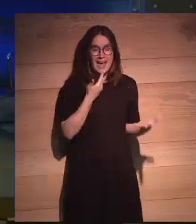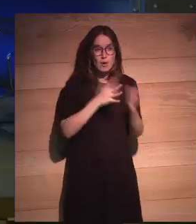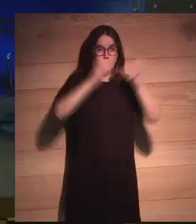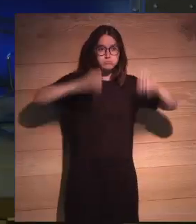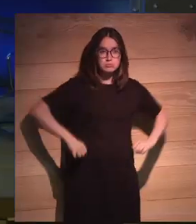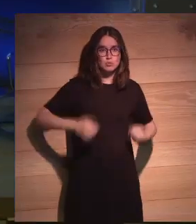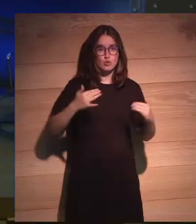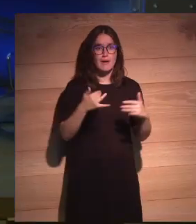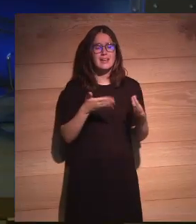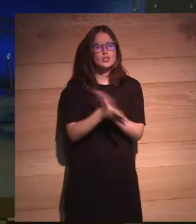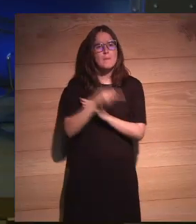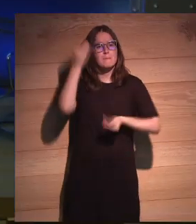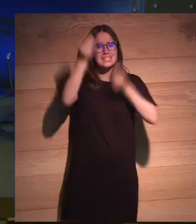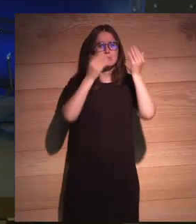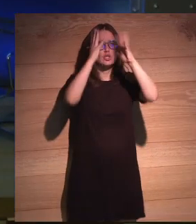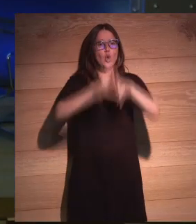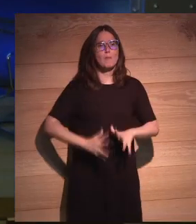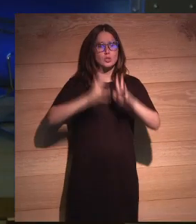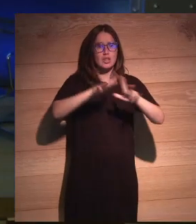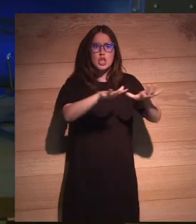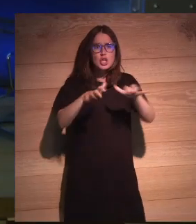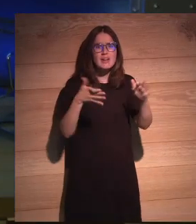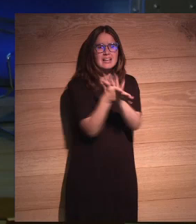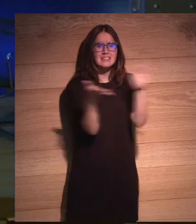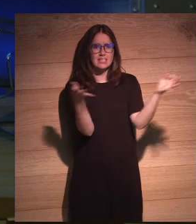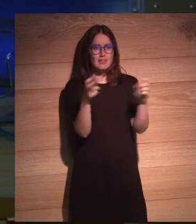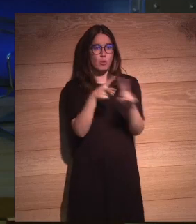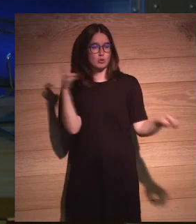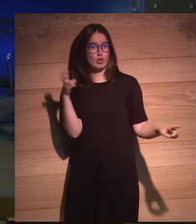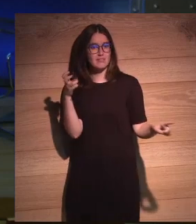consenso sobre qué quiere decir esto de pensamiento computacional o